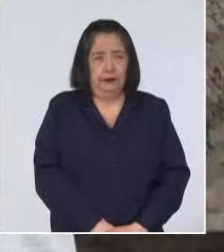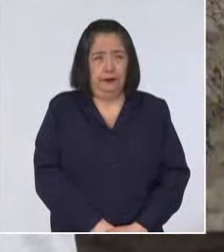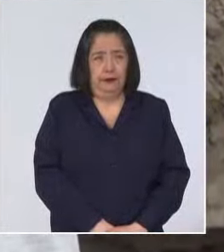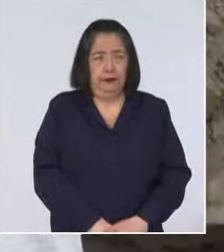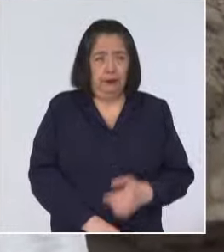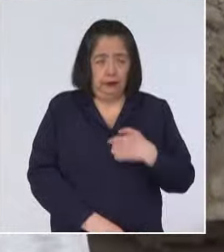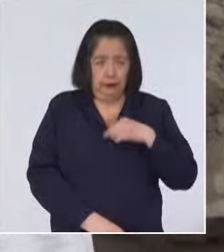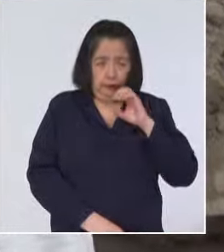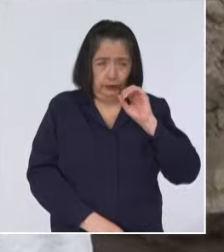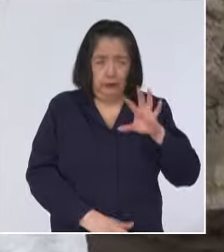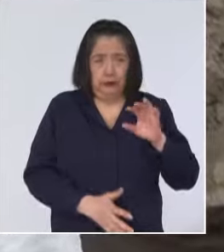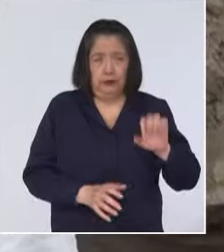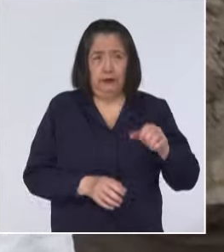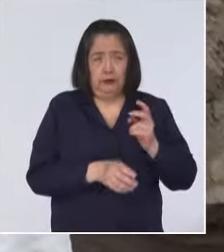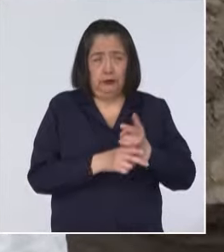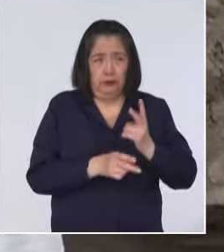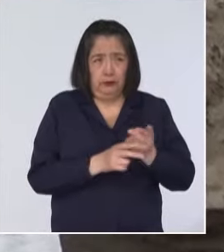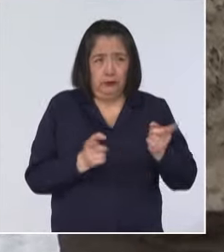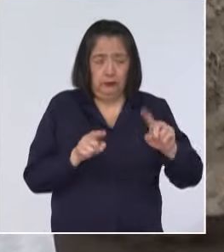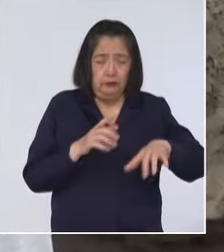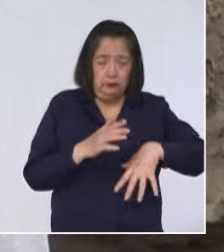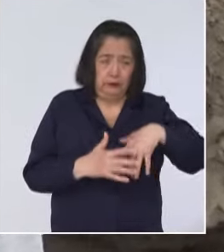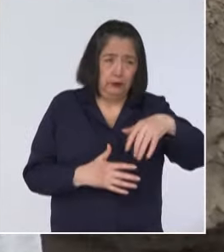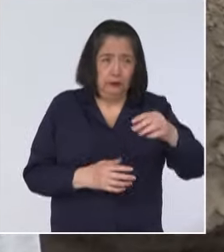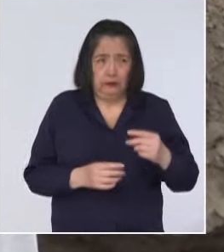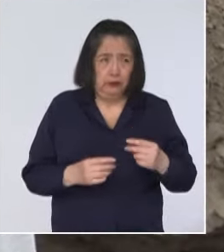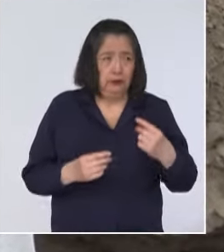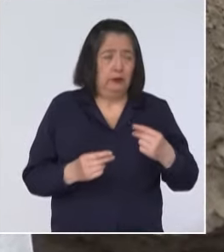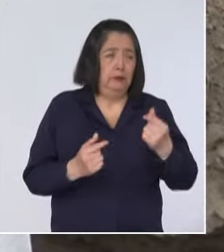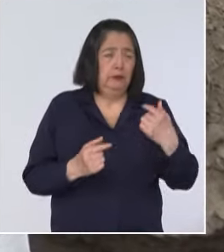Yo le dije que se cuidara cuando salió apurada.